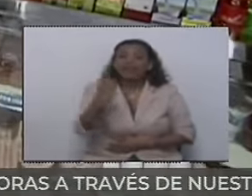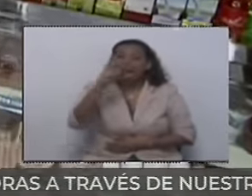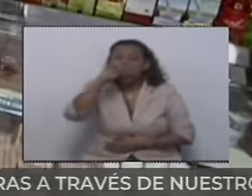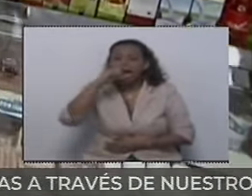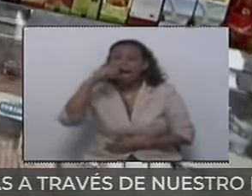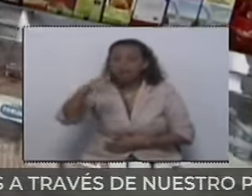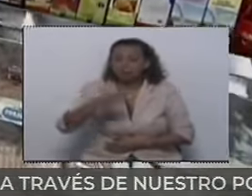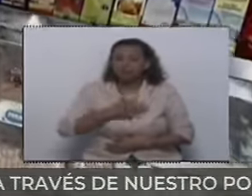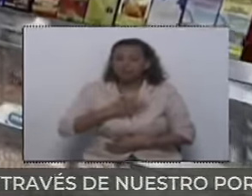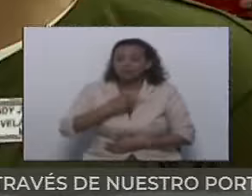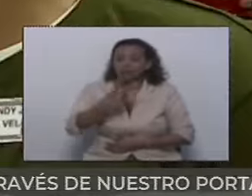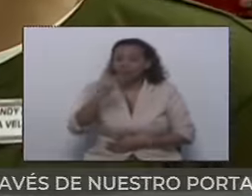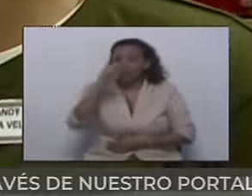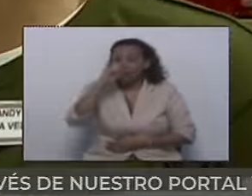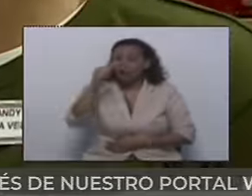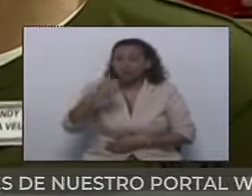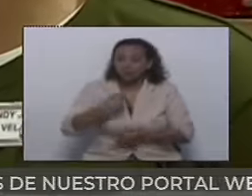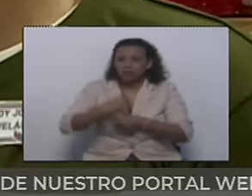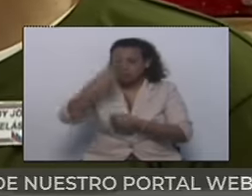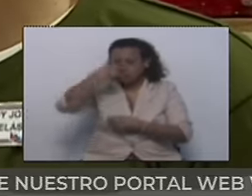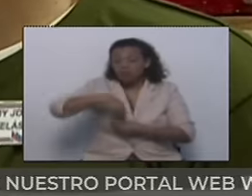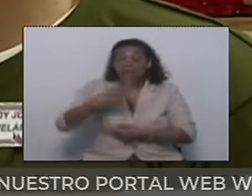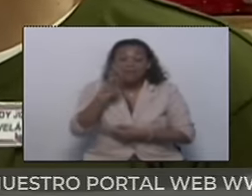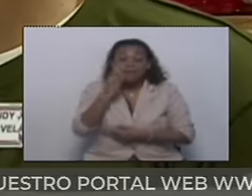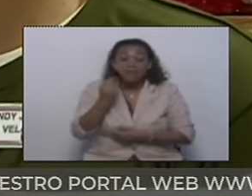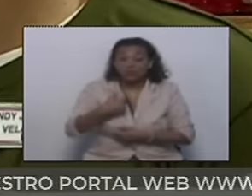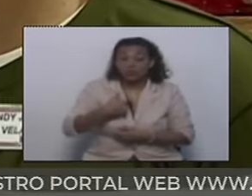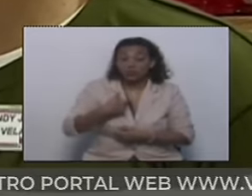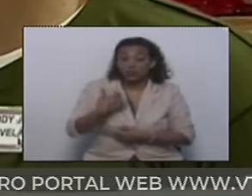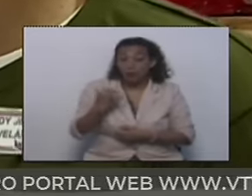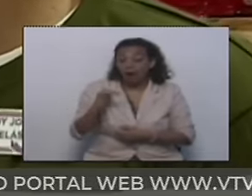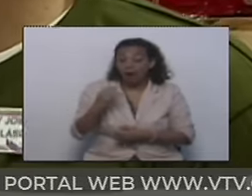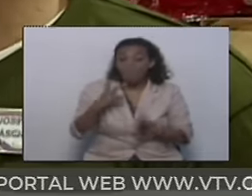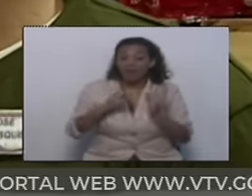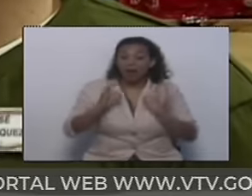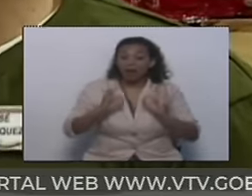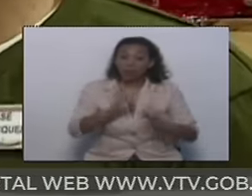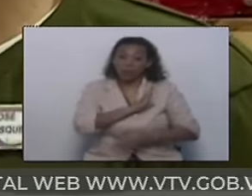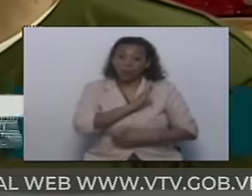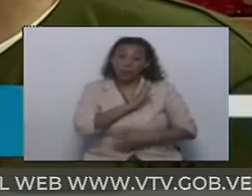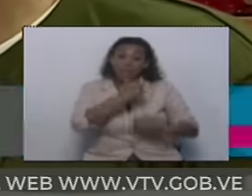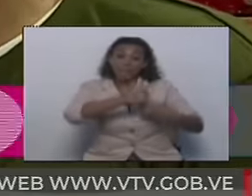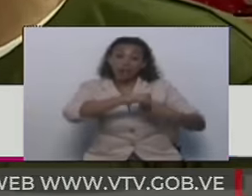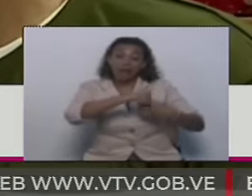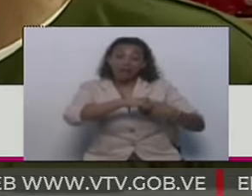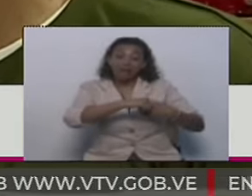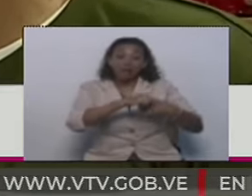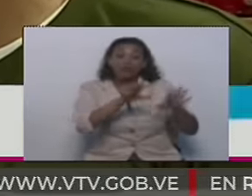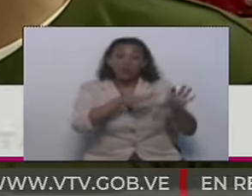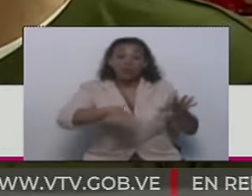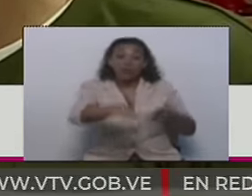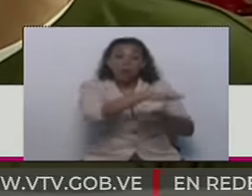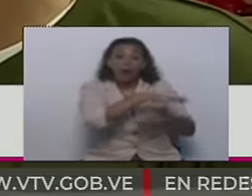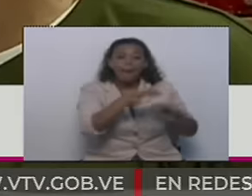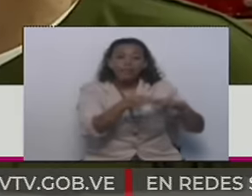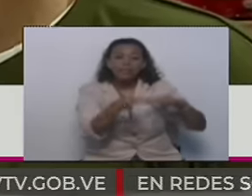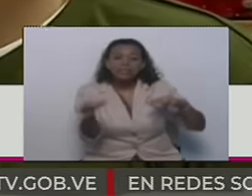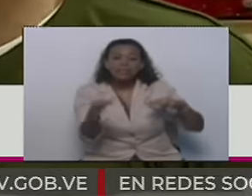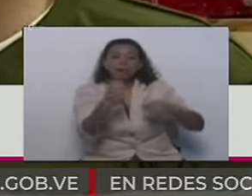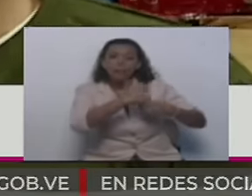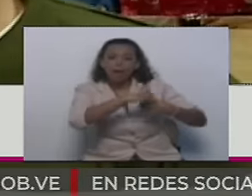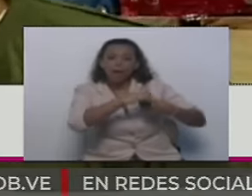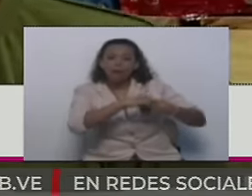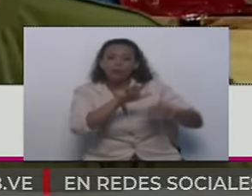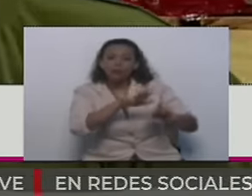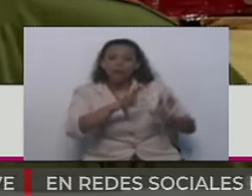presidente. Bueno, la experiencia que particular que vivimos nosotros en el municipio de Maracaibo, exactamente